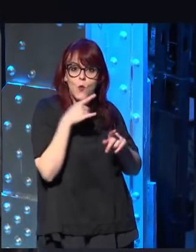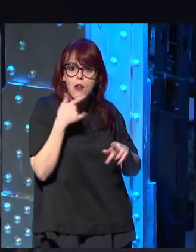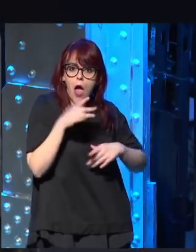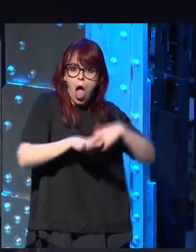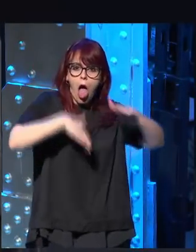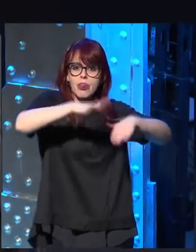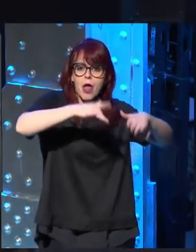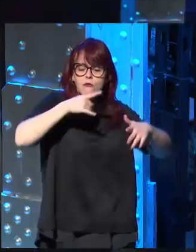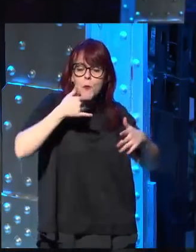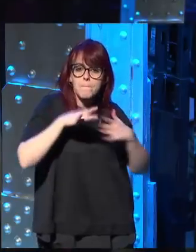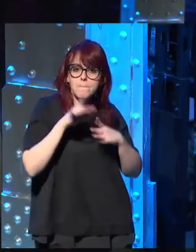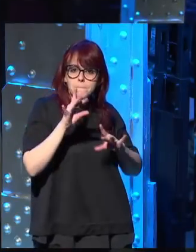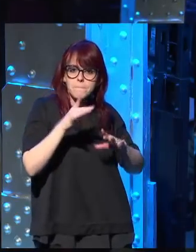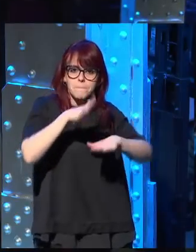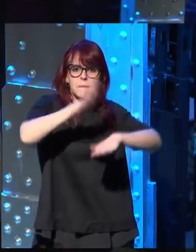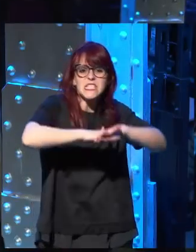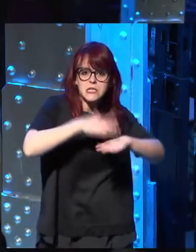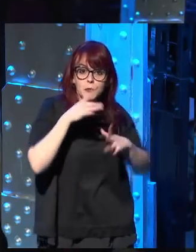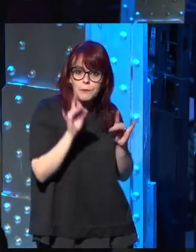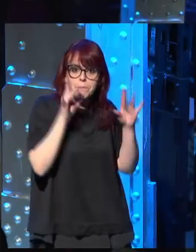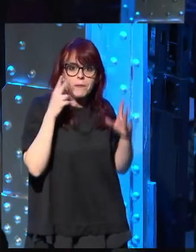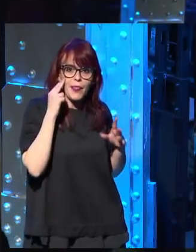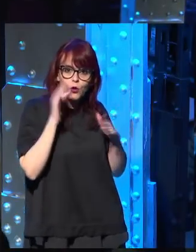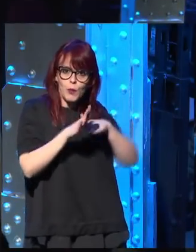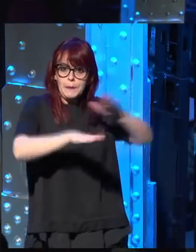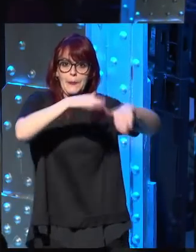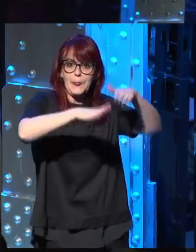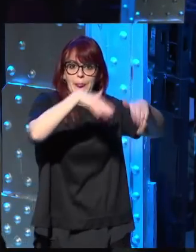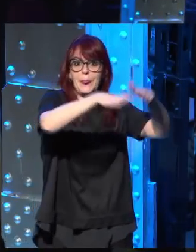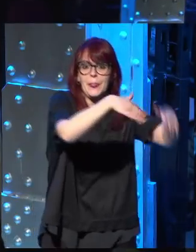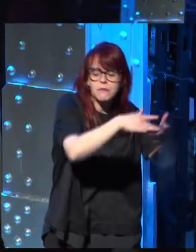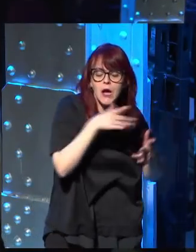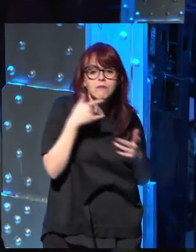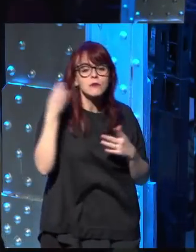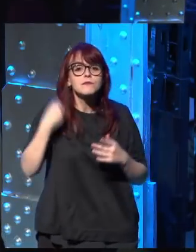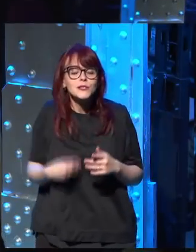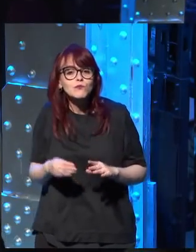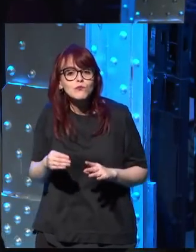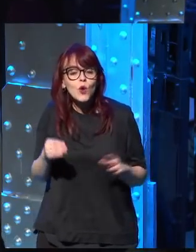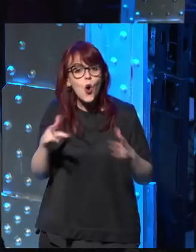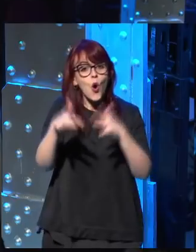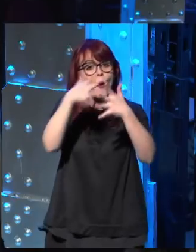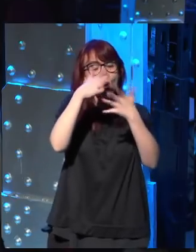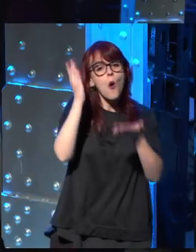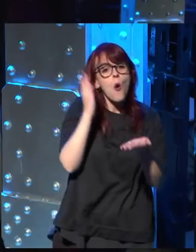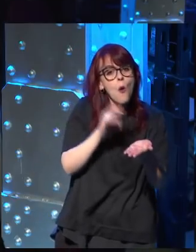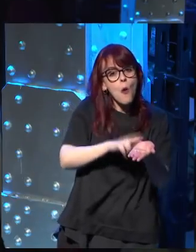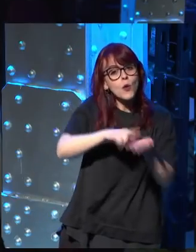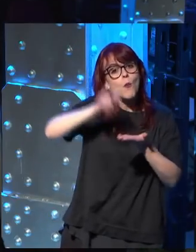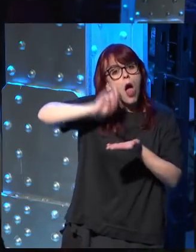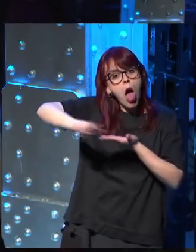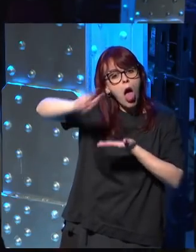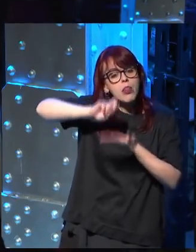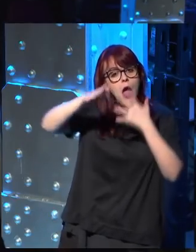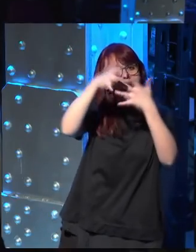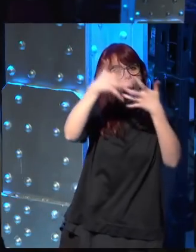¿no? Entonces, claro, cada persona, y el ritmo de la caminata tiene